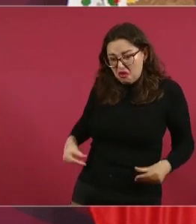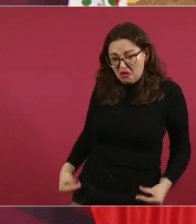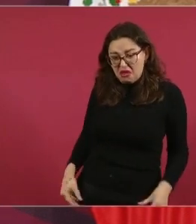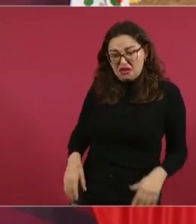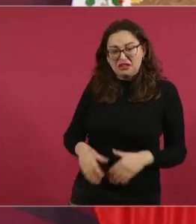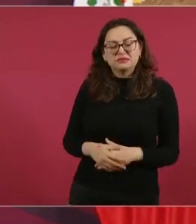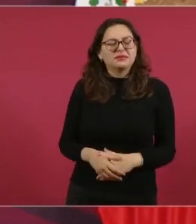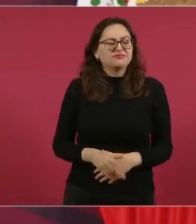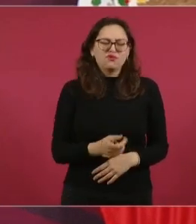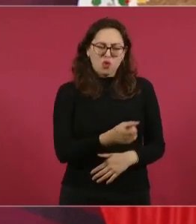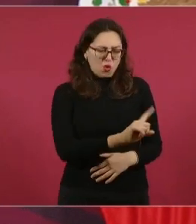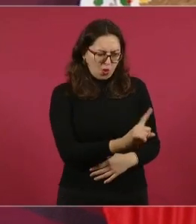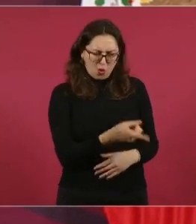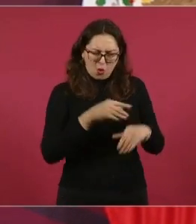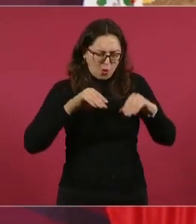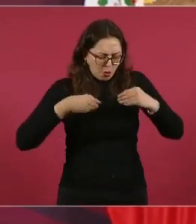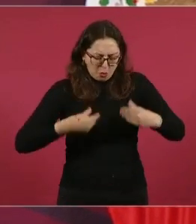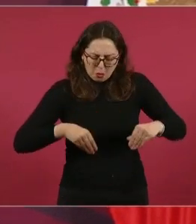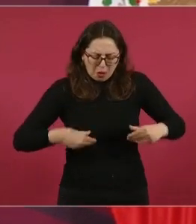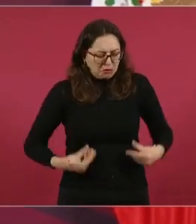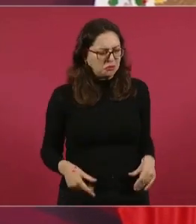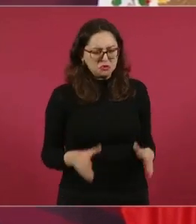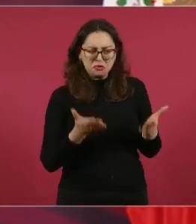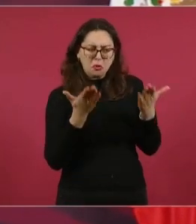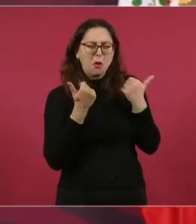Viejo sí, huango no.